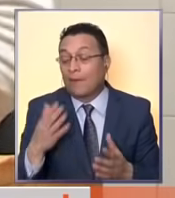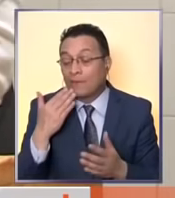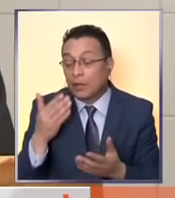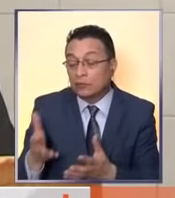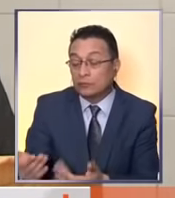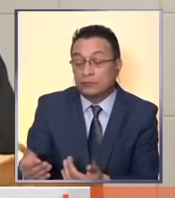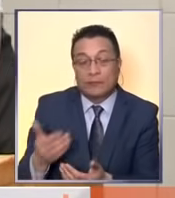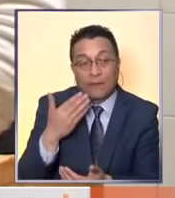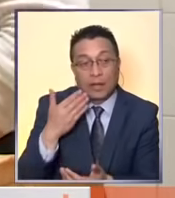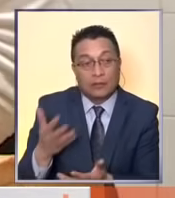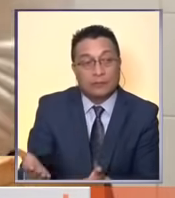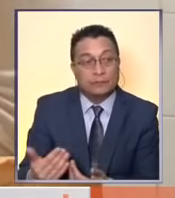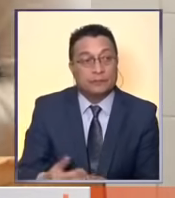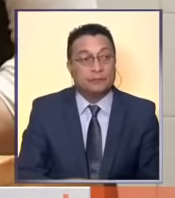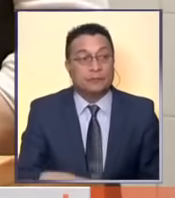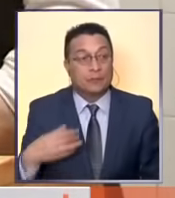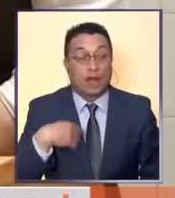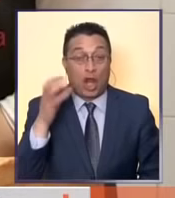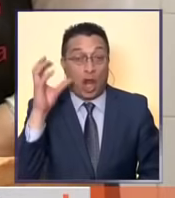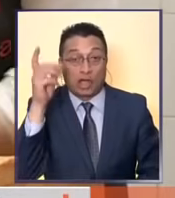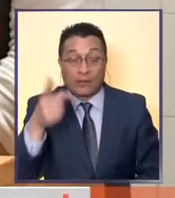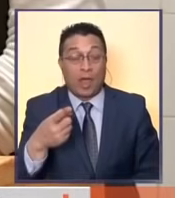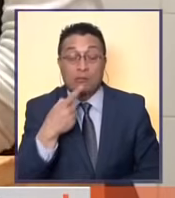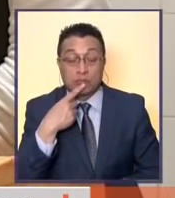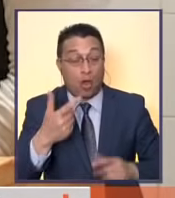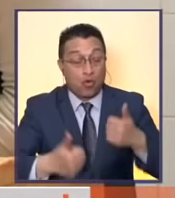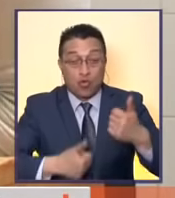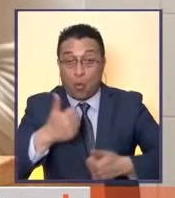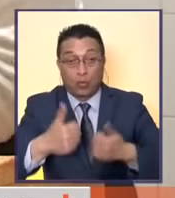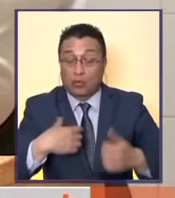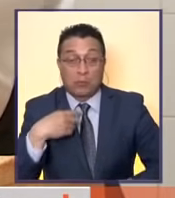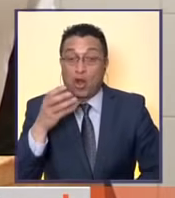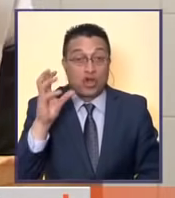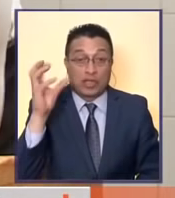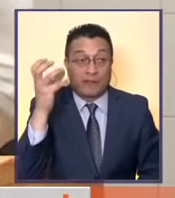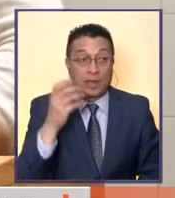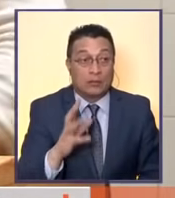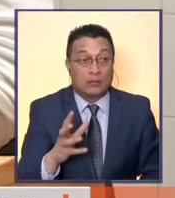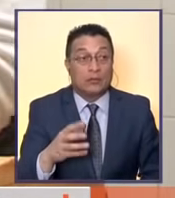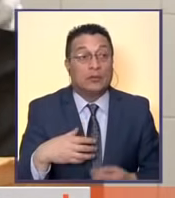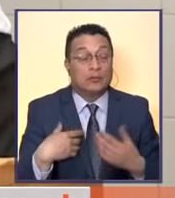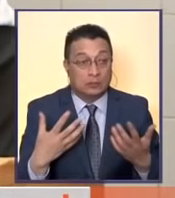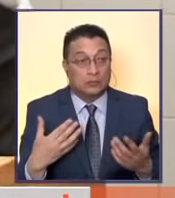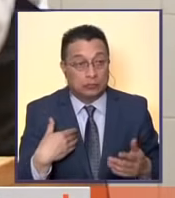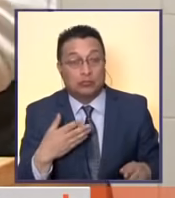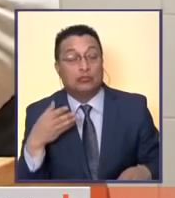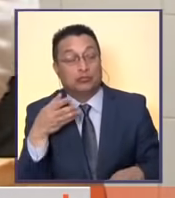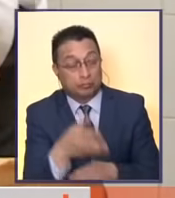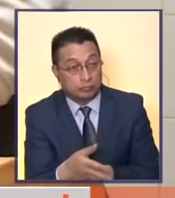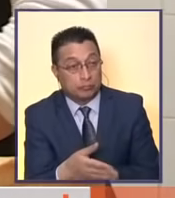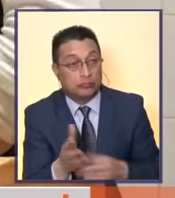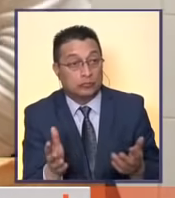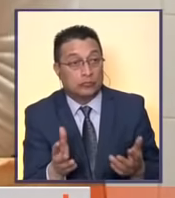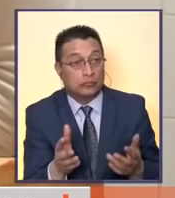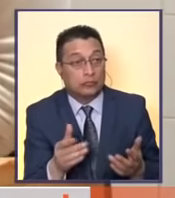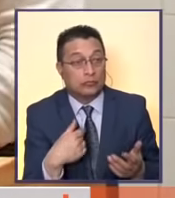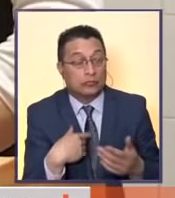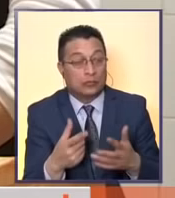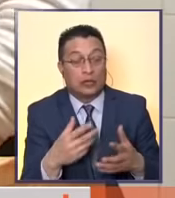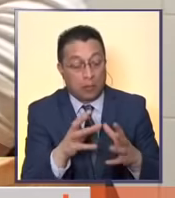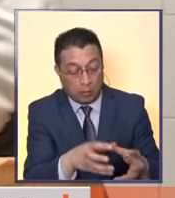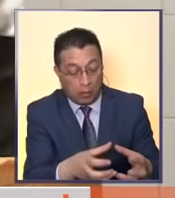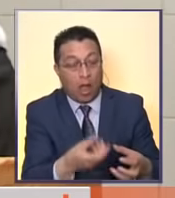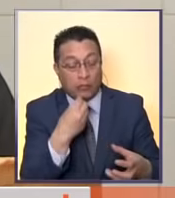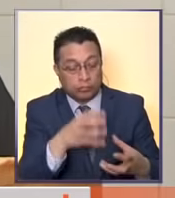¿Ustedes no tenían ni idea que estaban participando? No, porque vienen incógnitas y las compran y se las llevan y después te